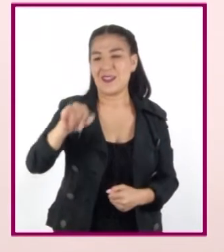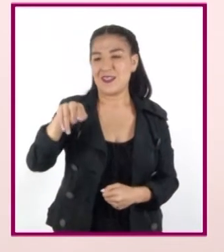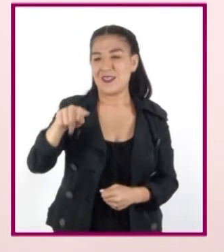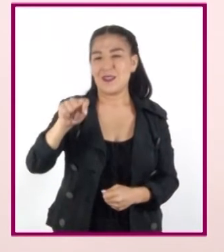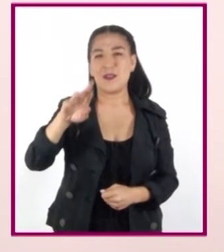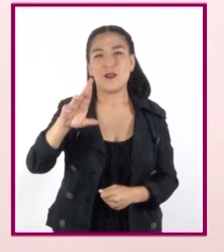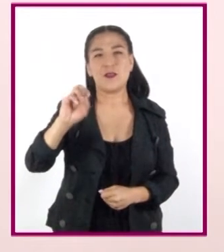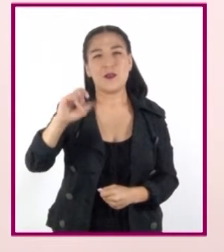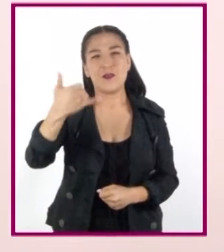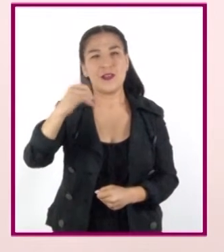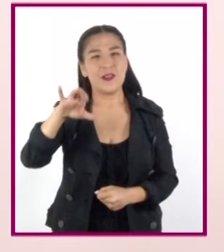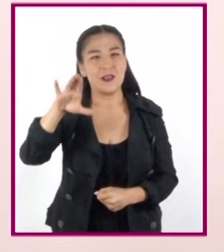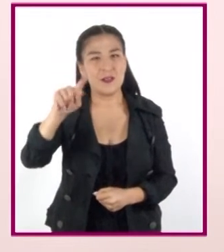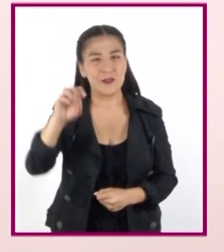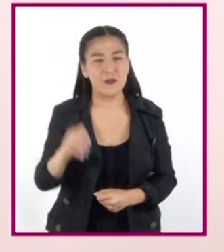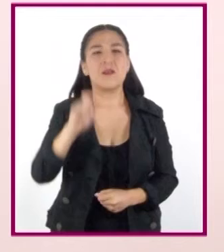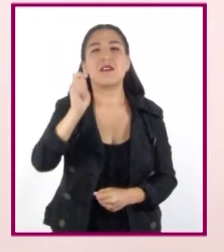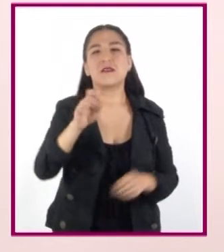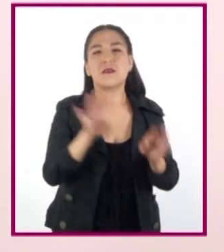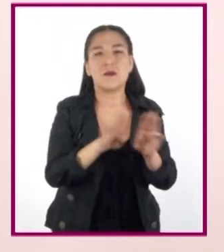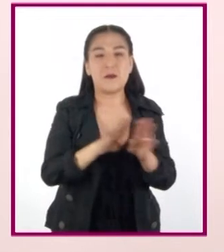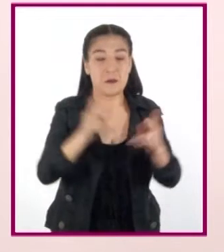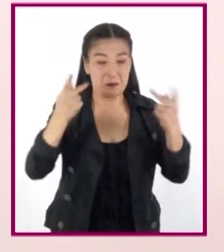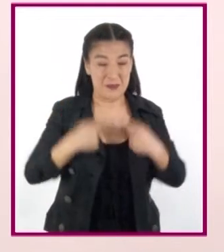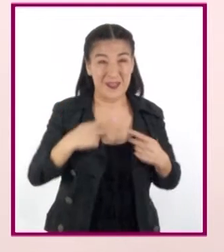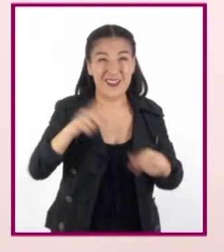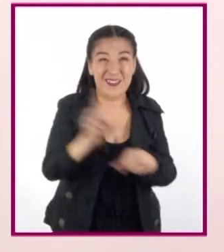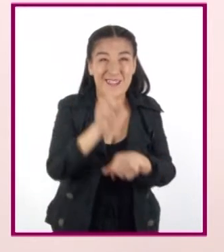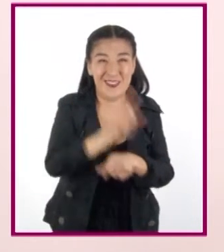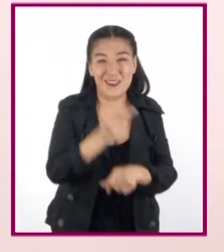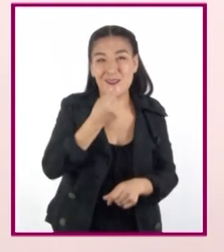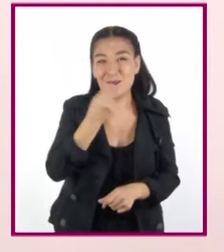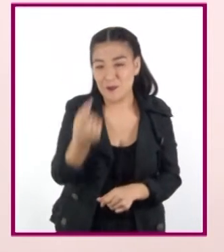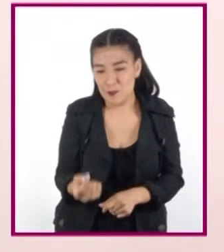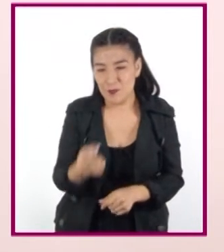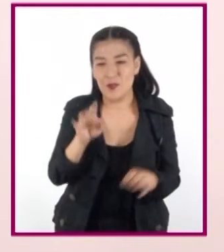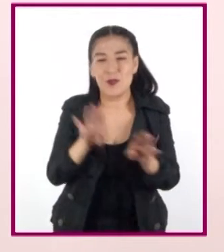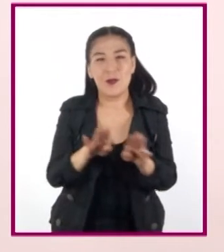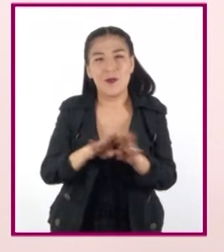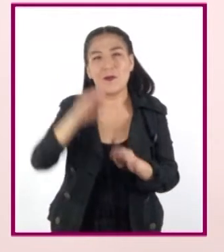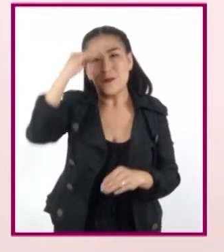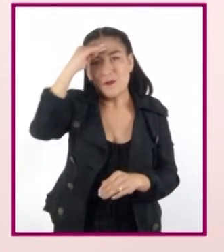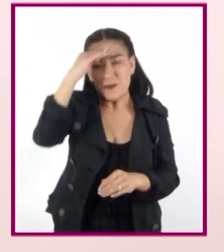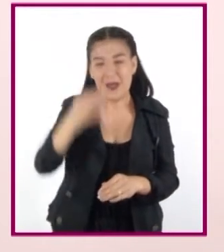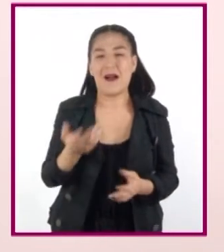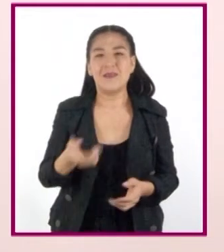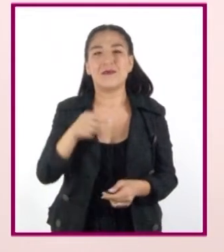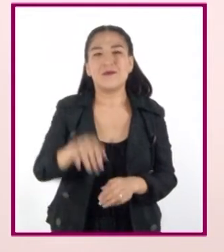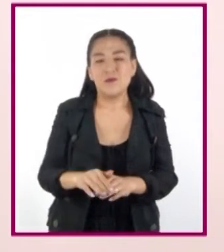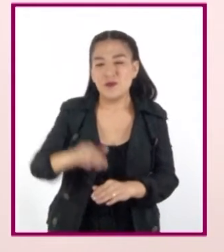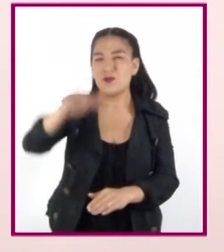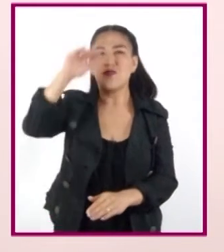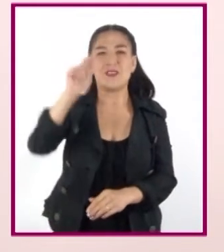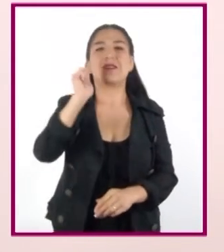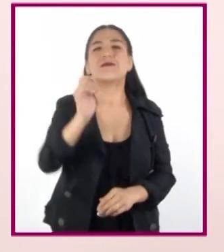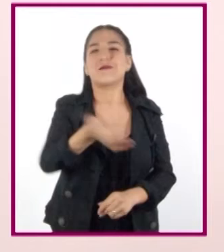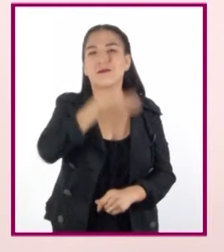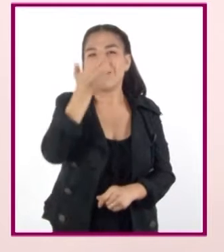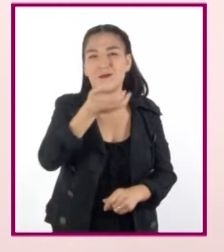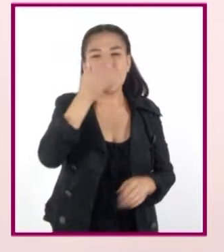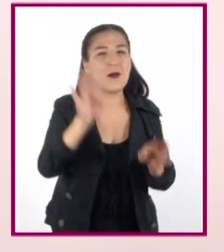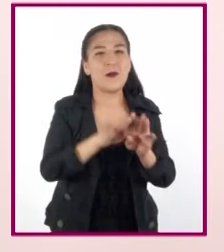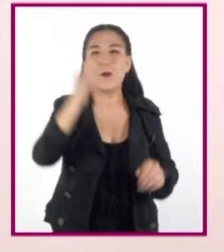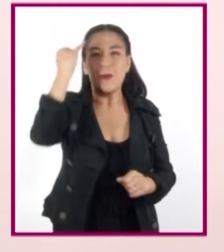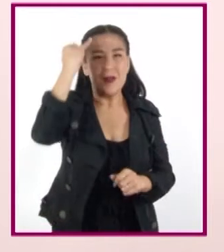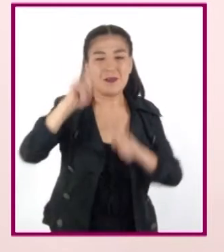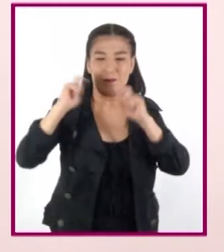un mecanismo por el cual las personas, desde que somos pequeños, integramos y hacemos como nuestras determinadas